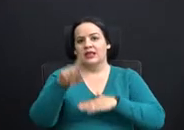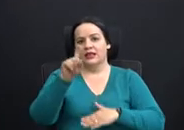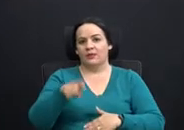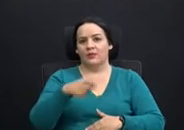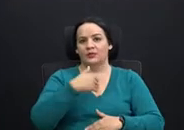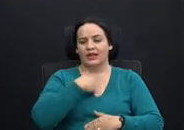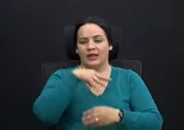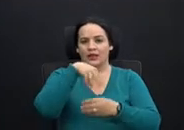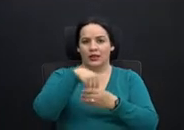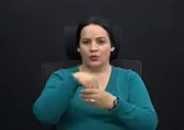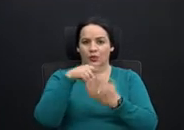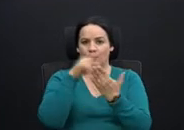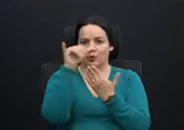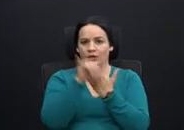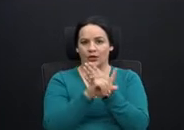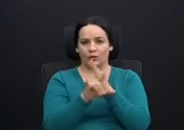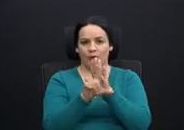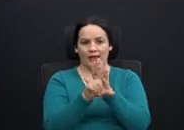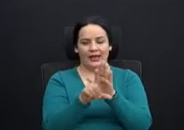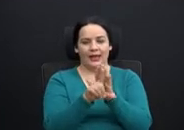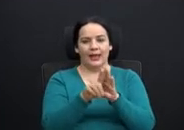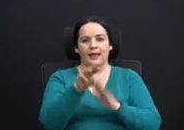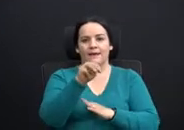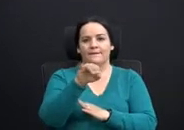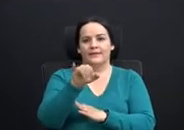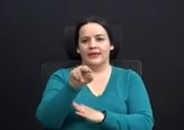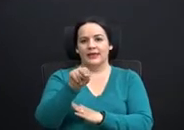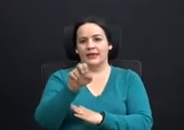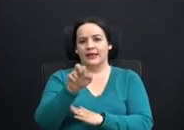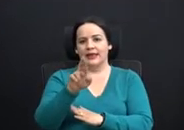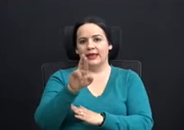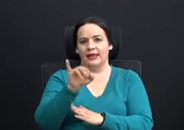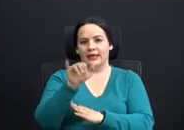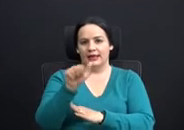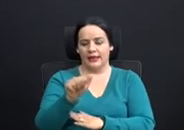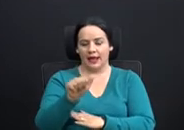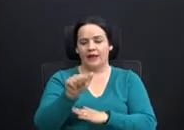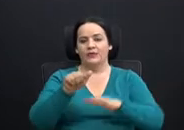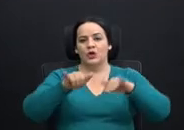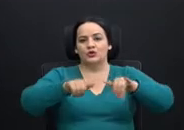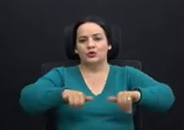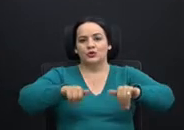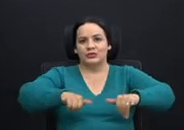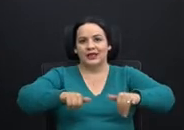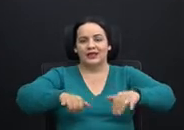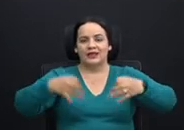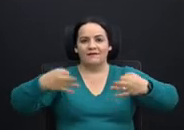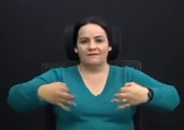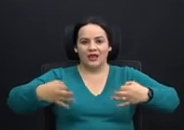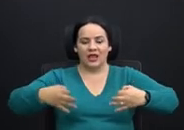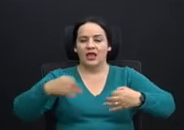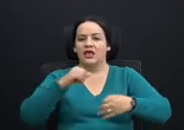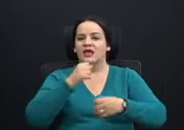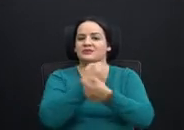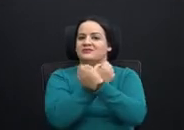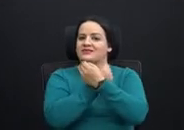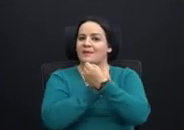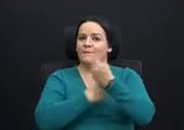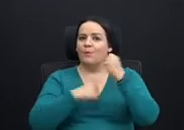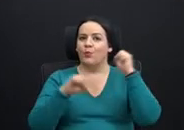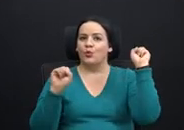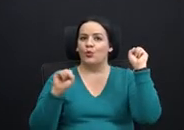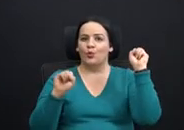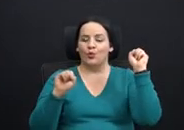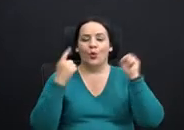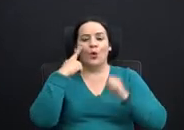ley. Minería sostenible es básicamente un imposible porque al ser